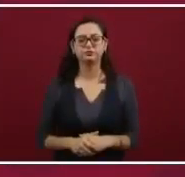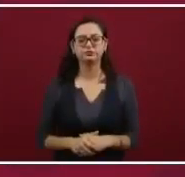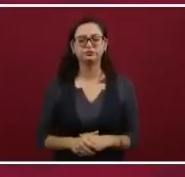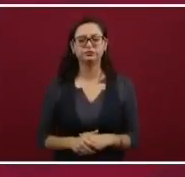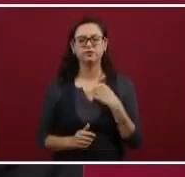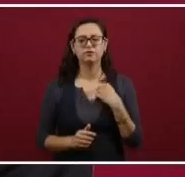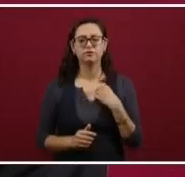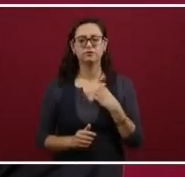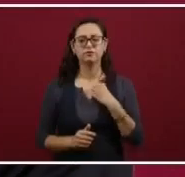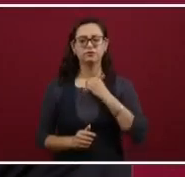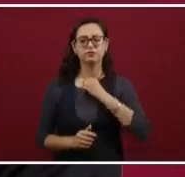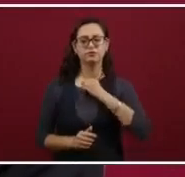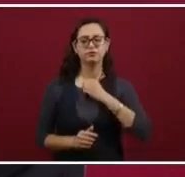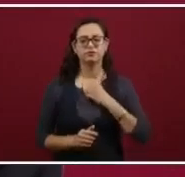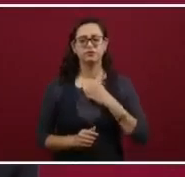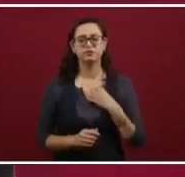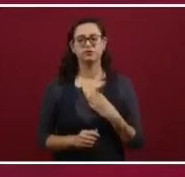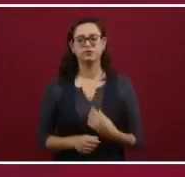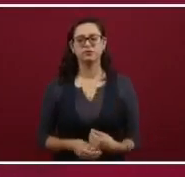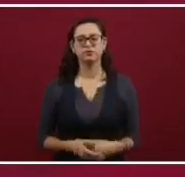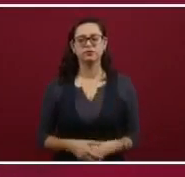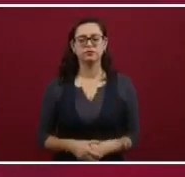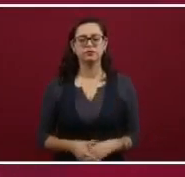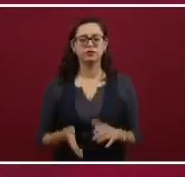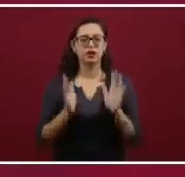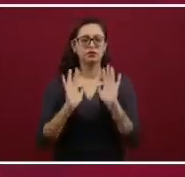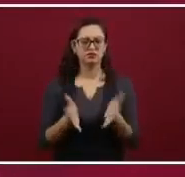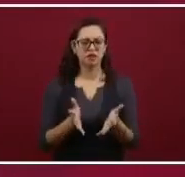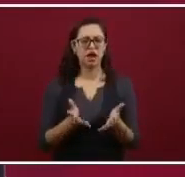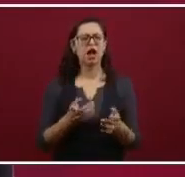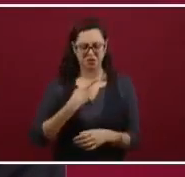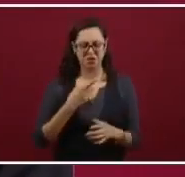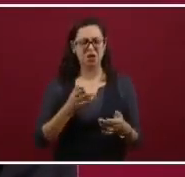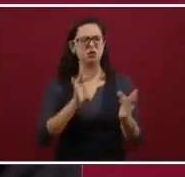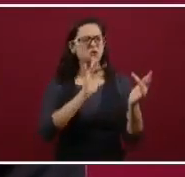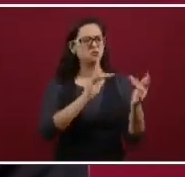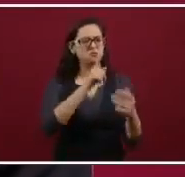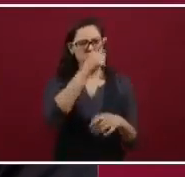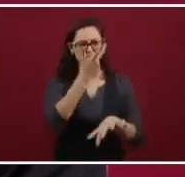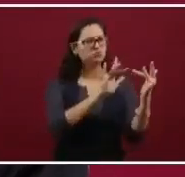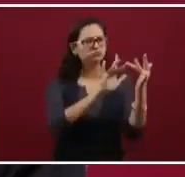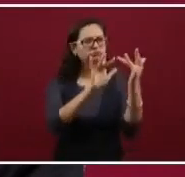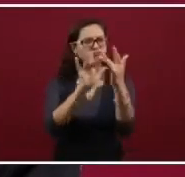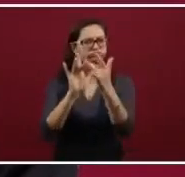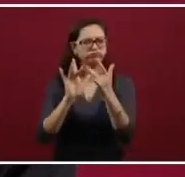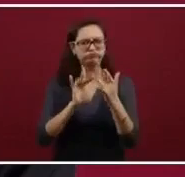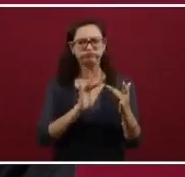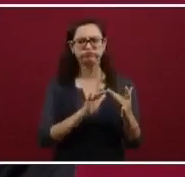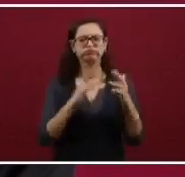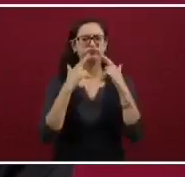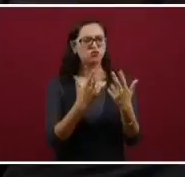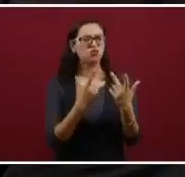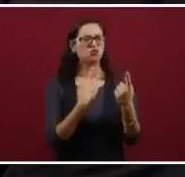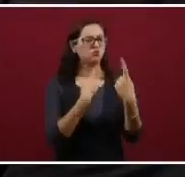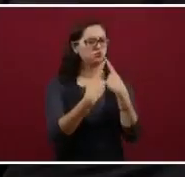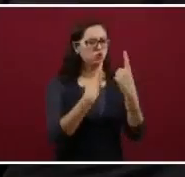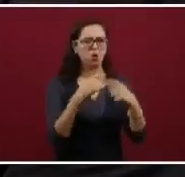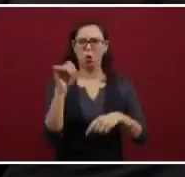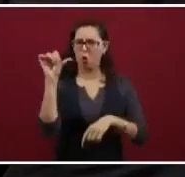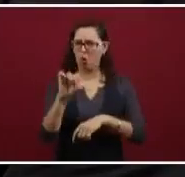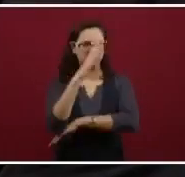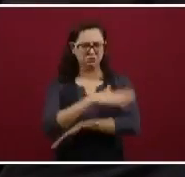me han informado, contactos, comunicación con funcionarios del gobierno de Estados Unidos, reuniones el día de